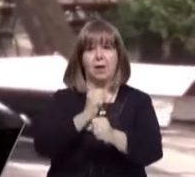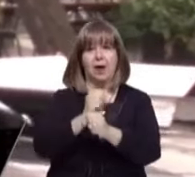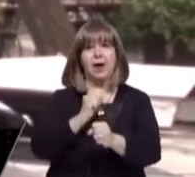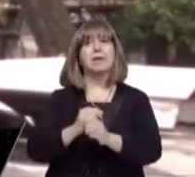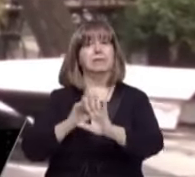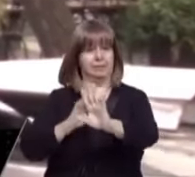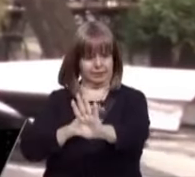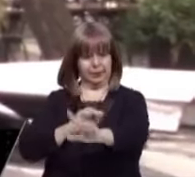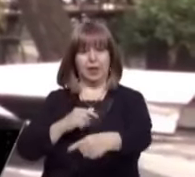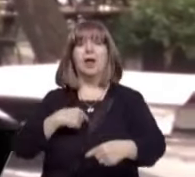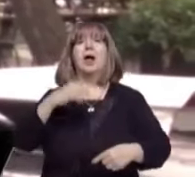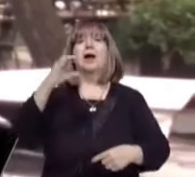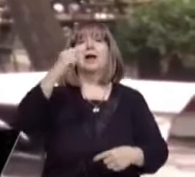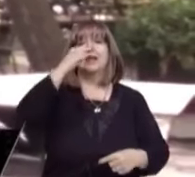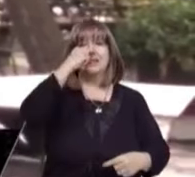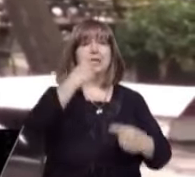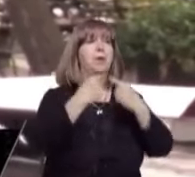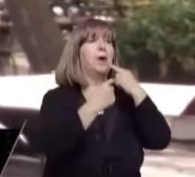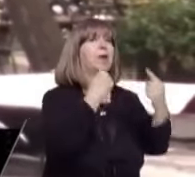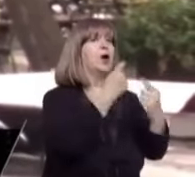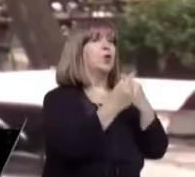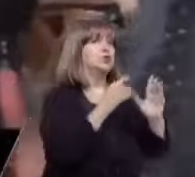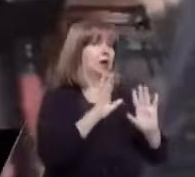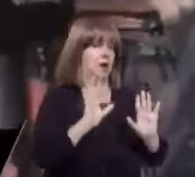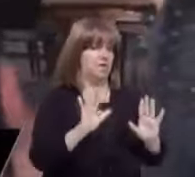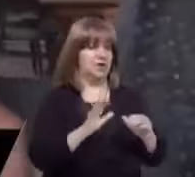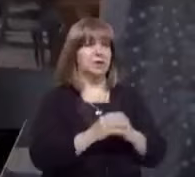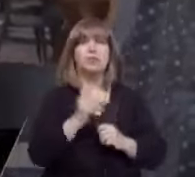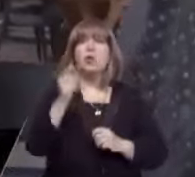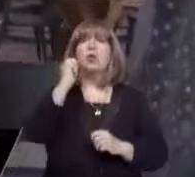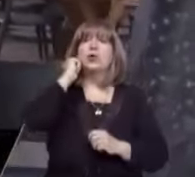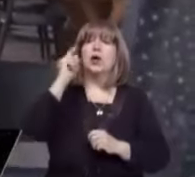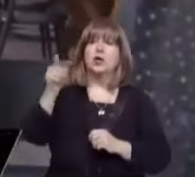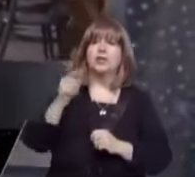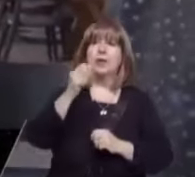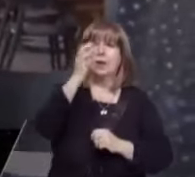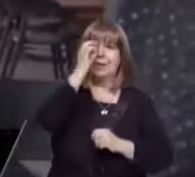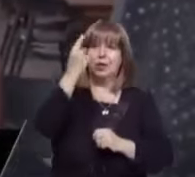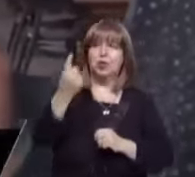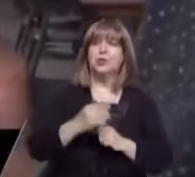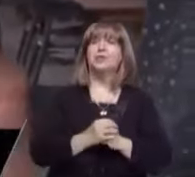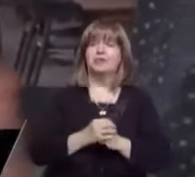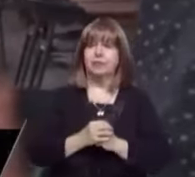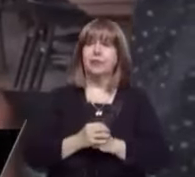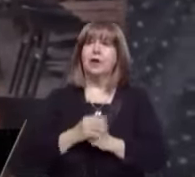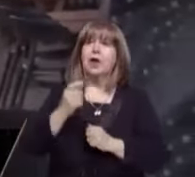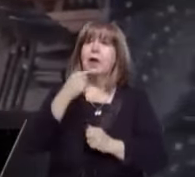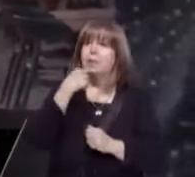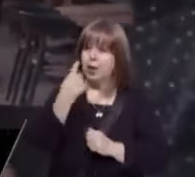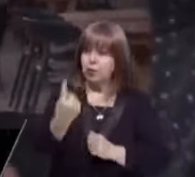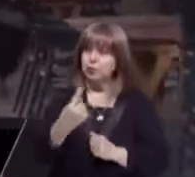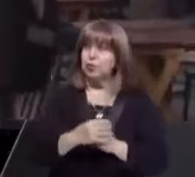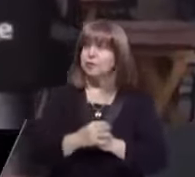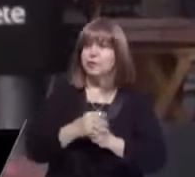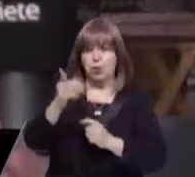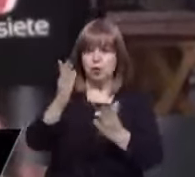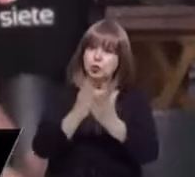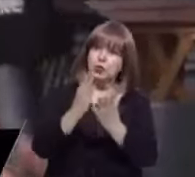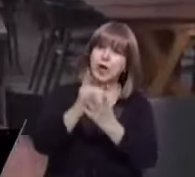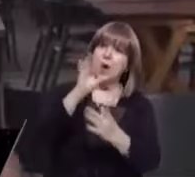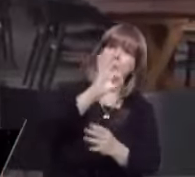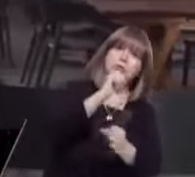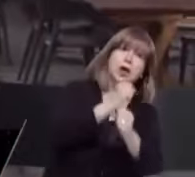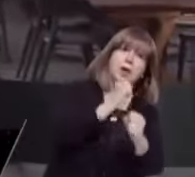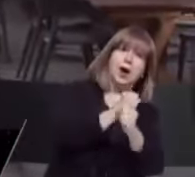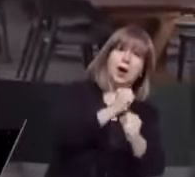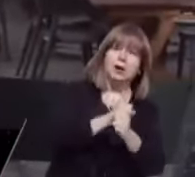su realidad y conocer qué hay de cierto en esta mirada. ¿Cuántos años tenés? 21. Te hago una consulta, ¿estudias o solo